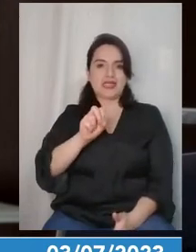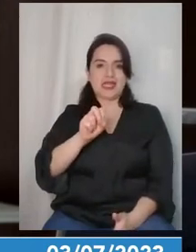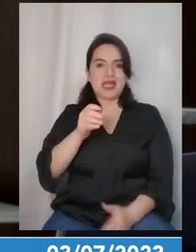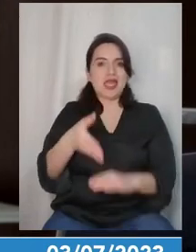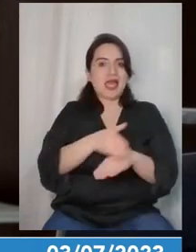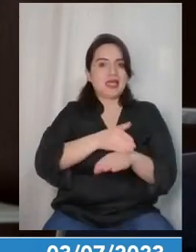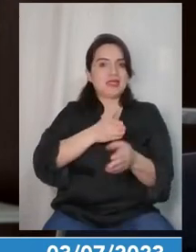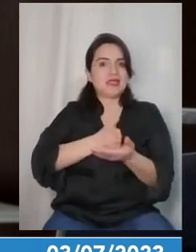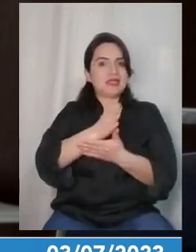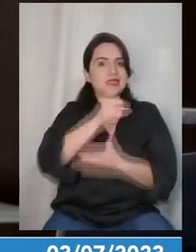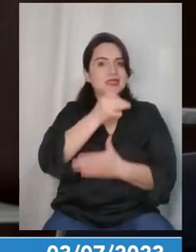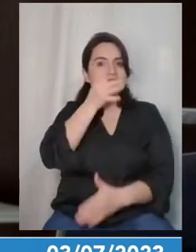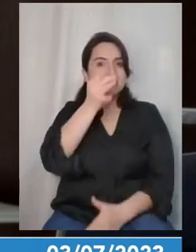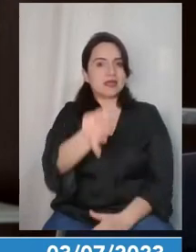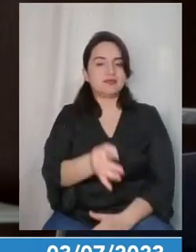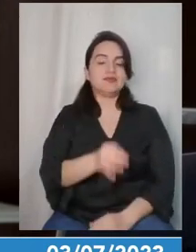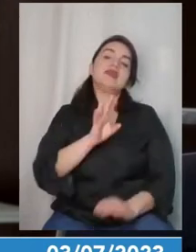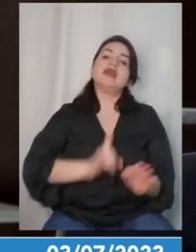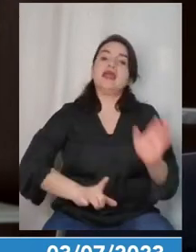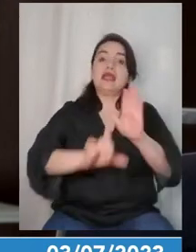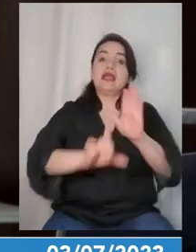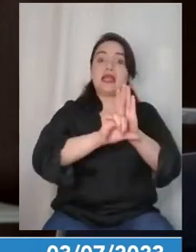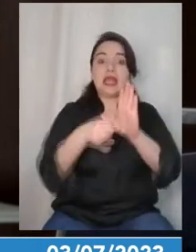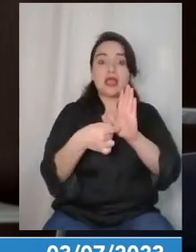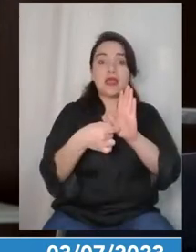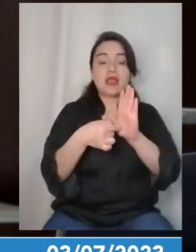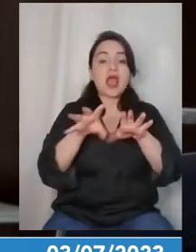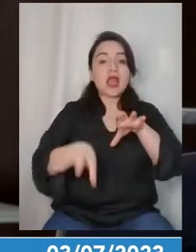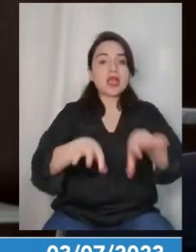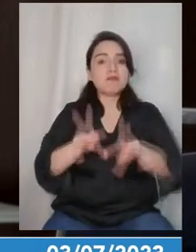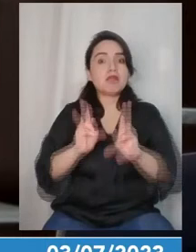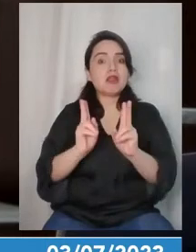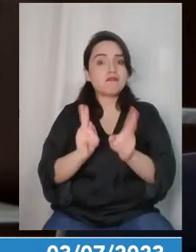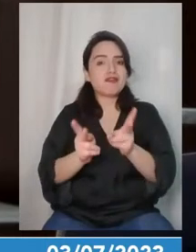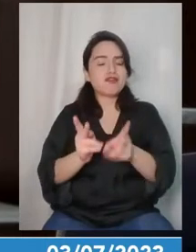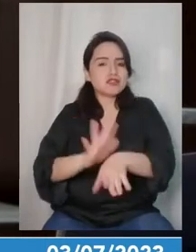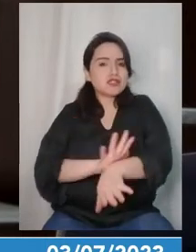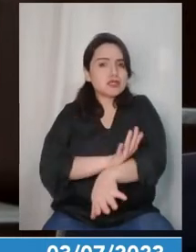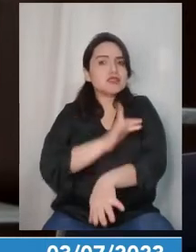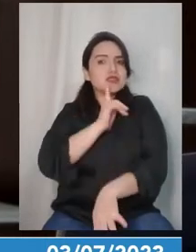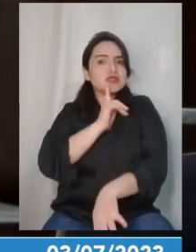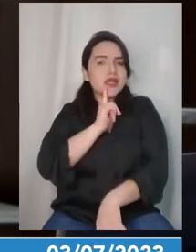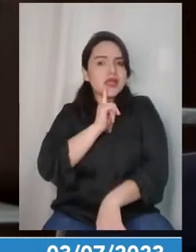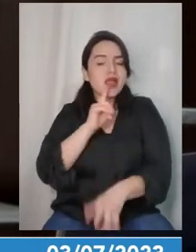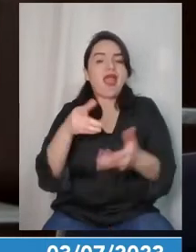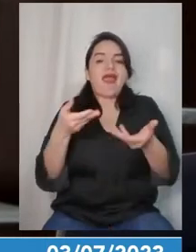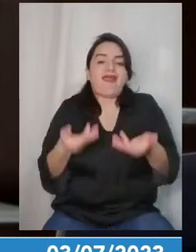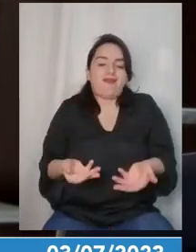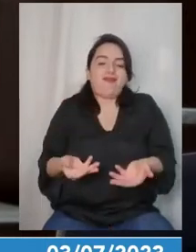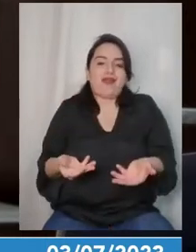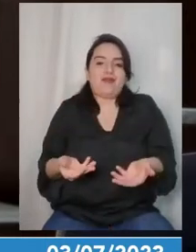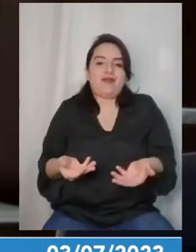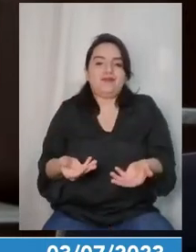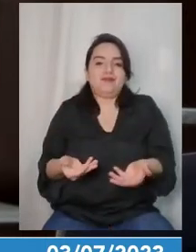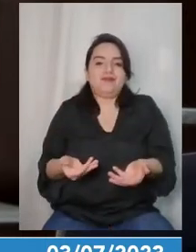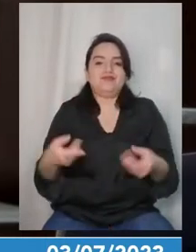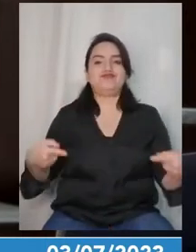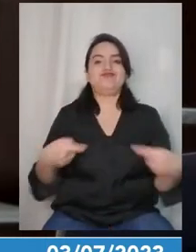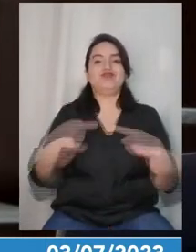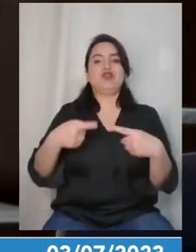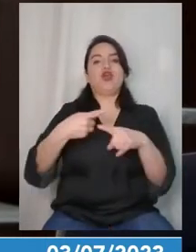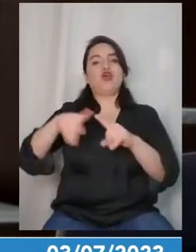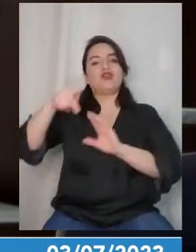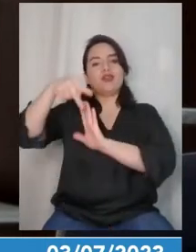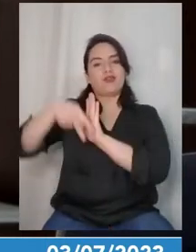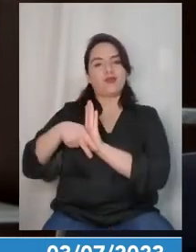señala que los animales son seres vivos y sensibles, pero como les dije, actualmente pugna con otras normas de nuestra